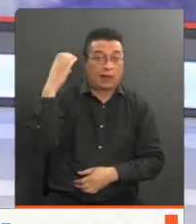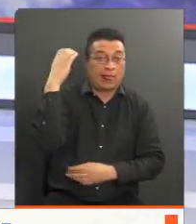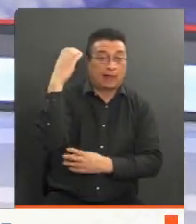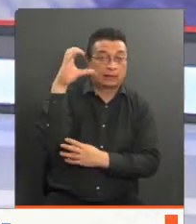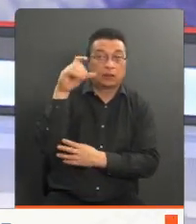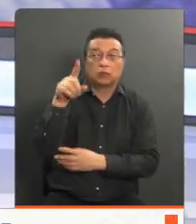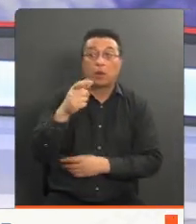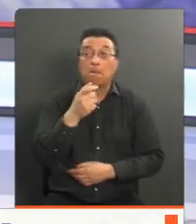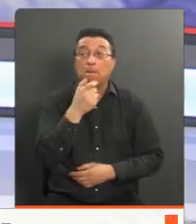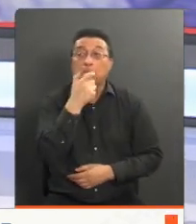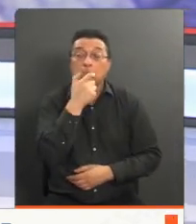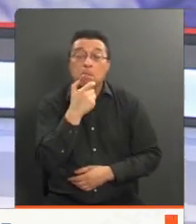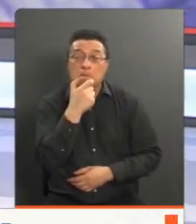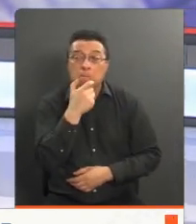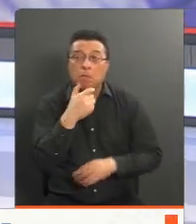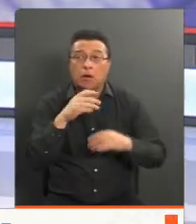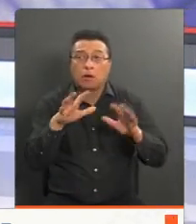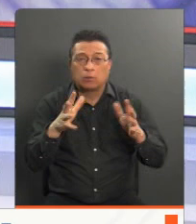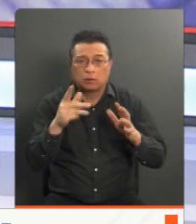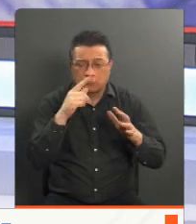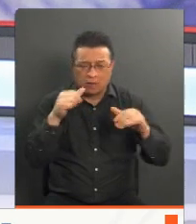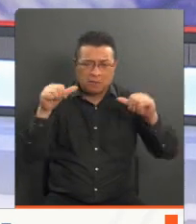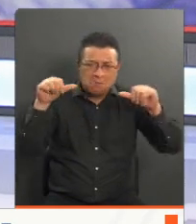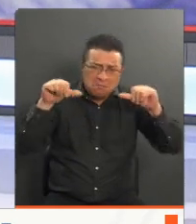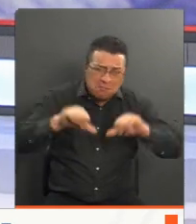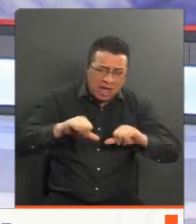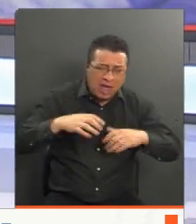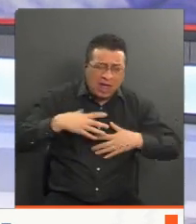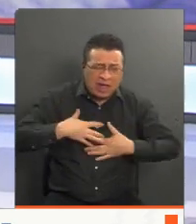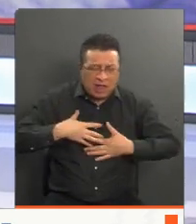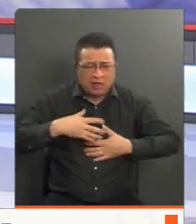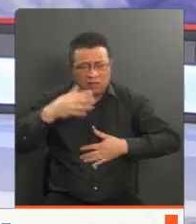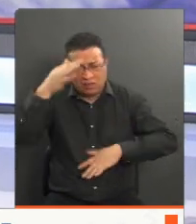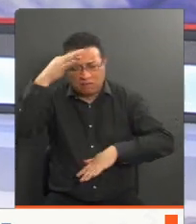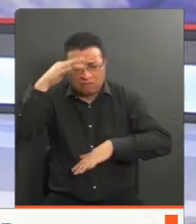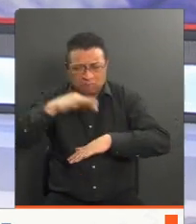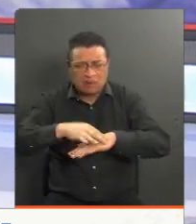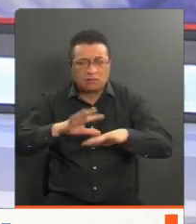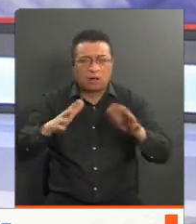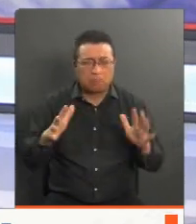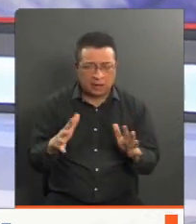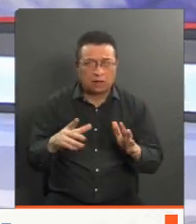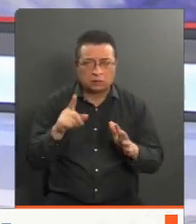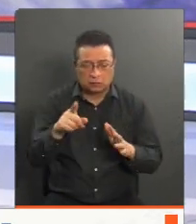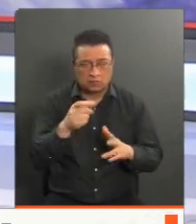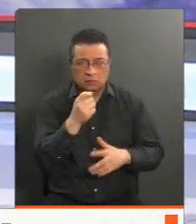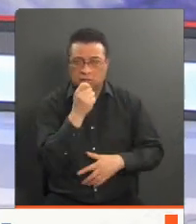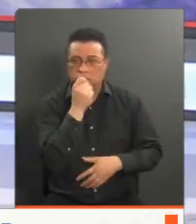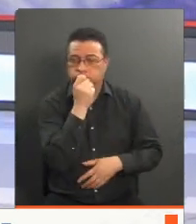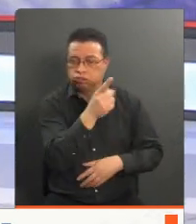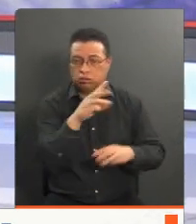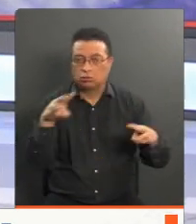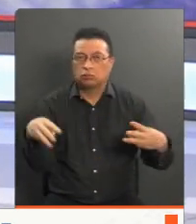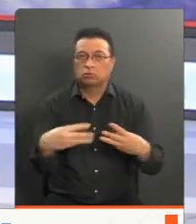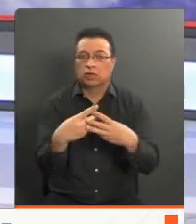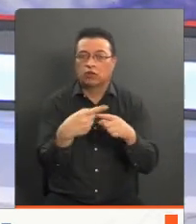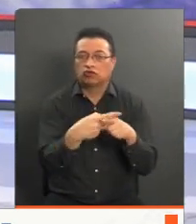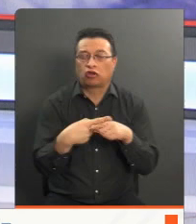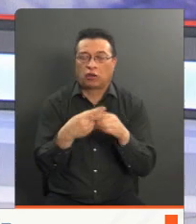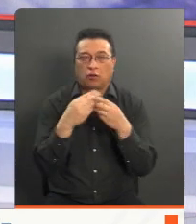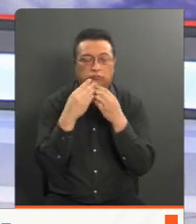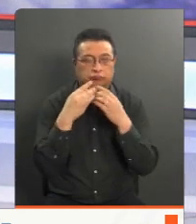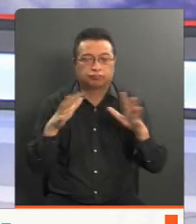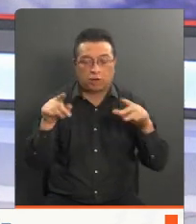monito aparentemente en muy malas condiciones de salud el tema fue denunciado a través de las redes sociales y ahora va a ser